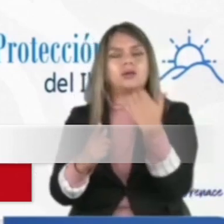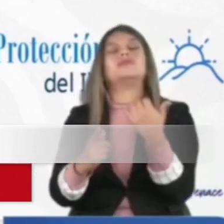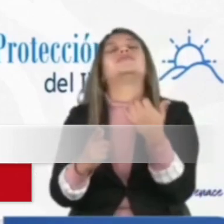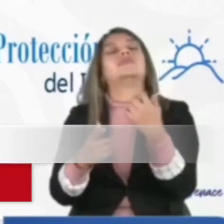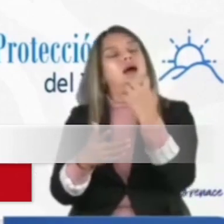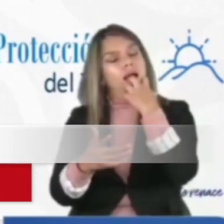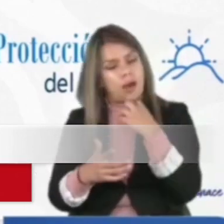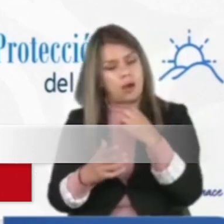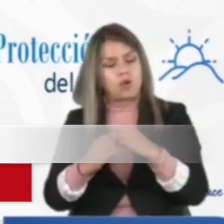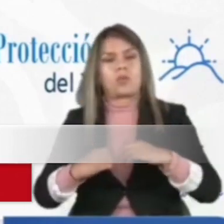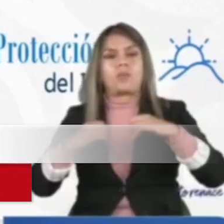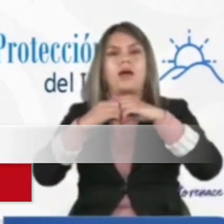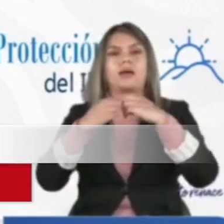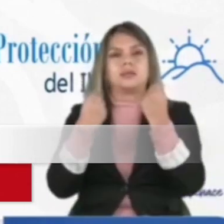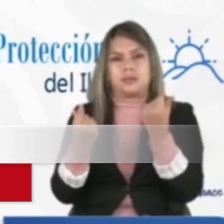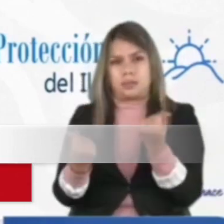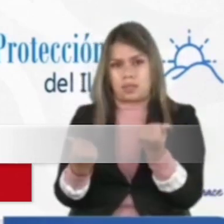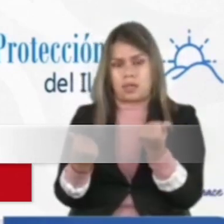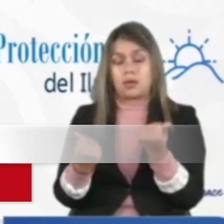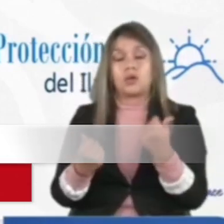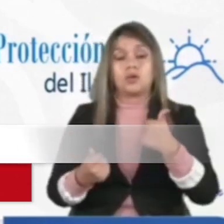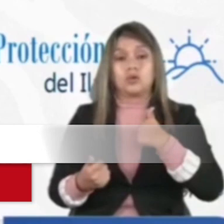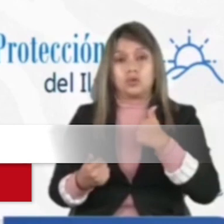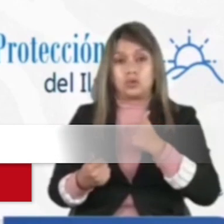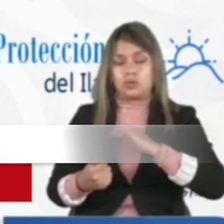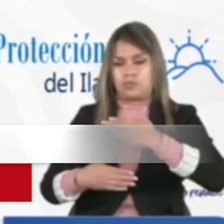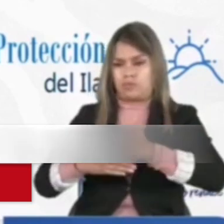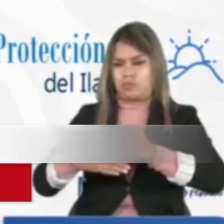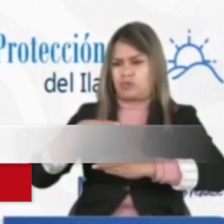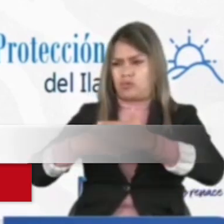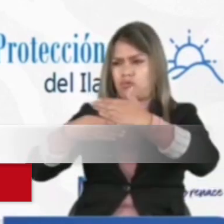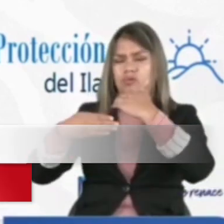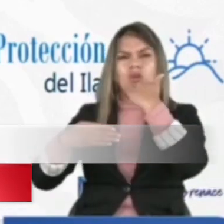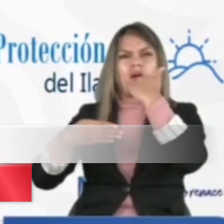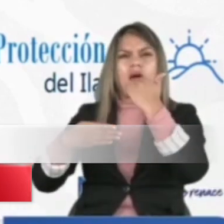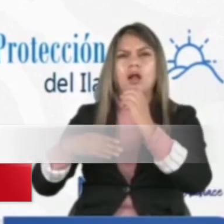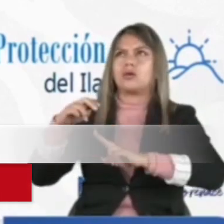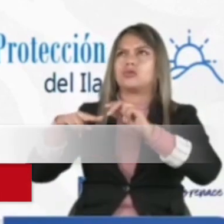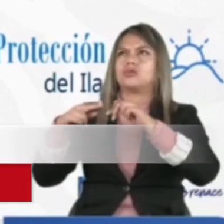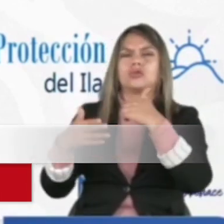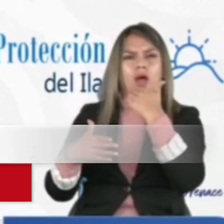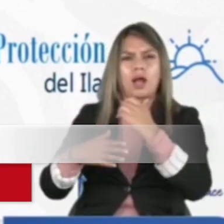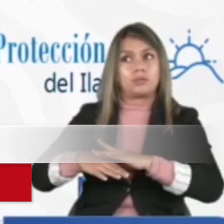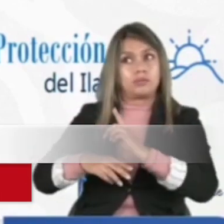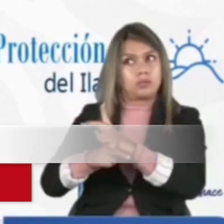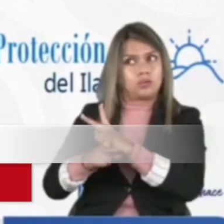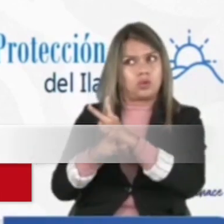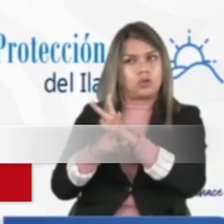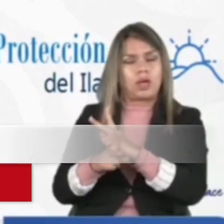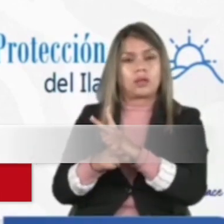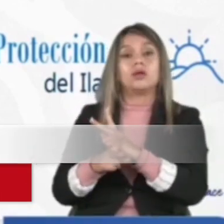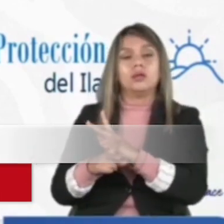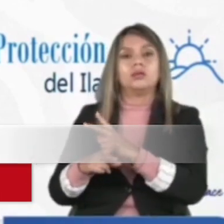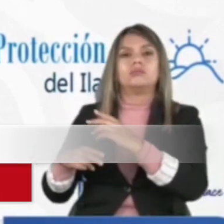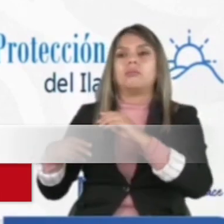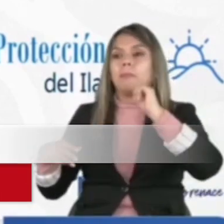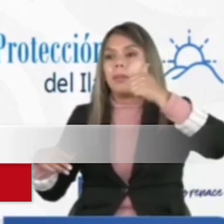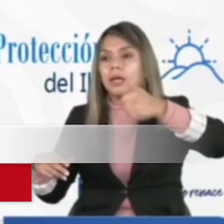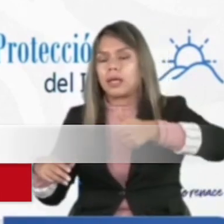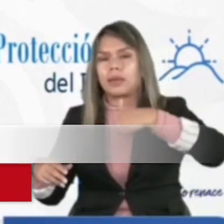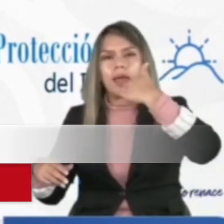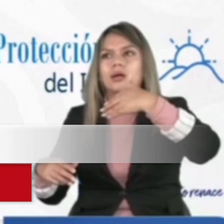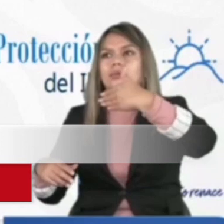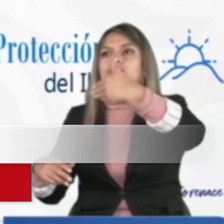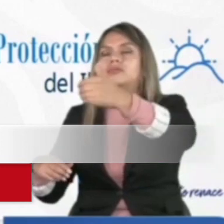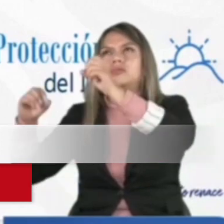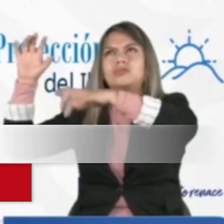bien la infraestructura para cuidar las laderas, mañana cuando hay un desprendimiento o cuando llueve de manera desmesurada, ¿cierto? Las obras están